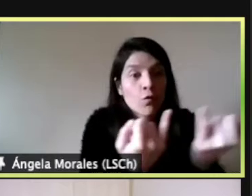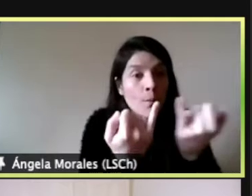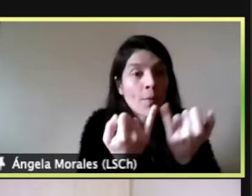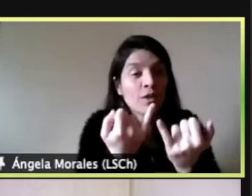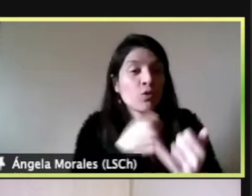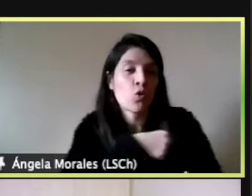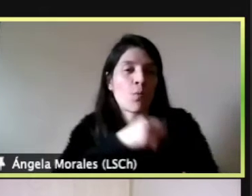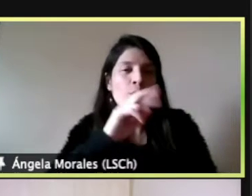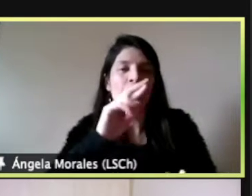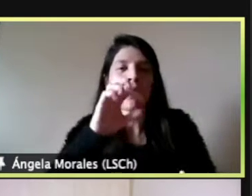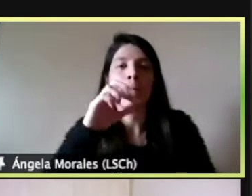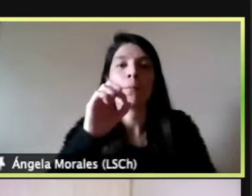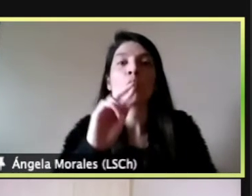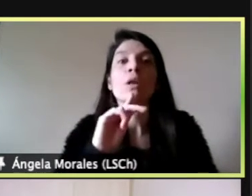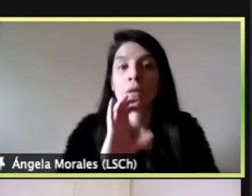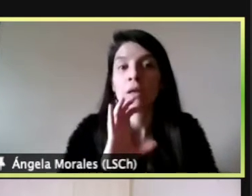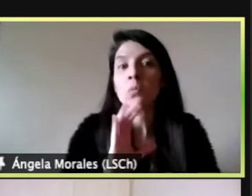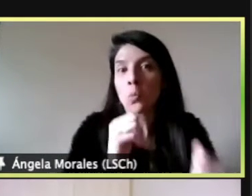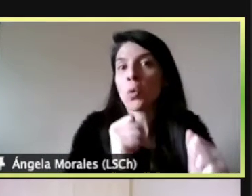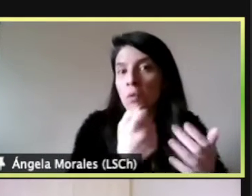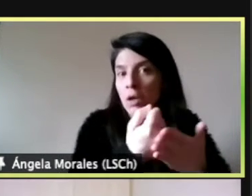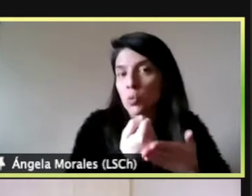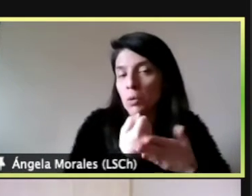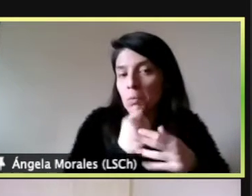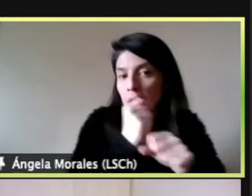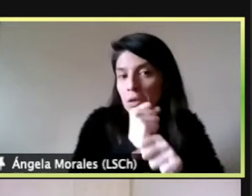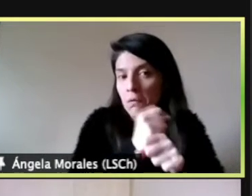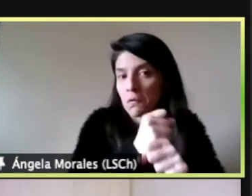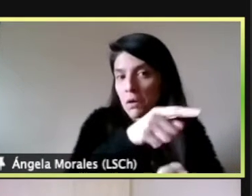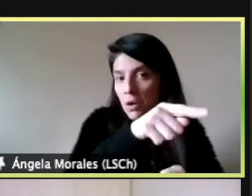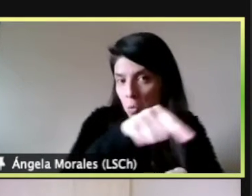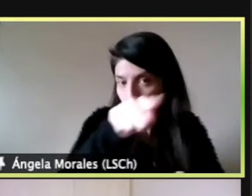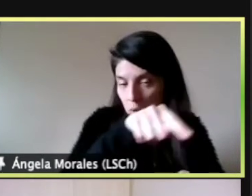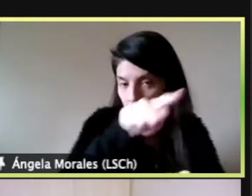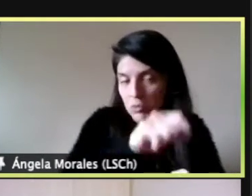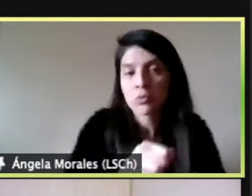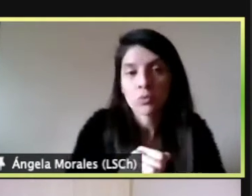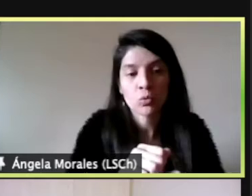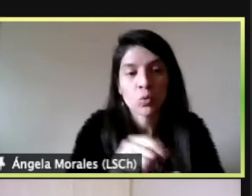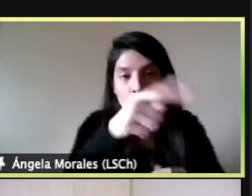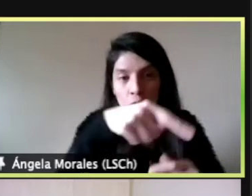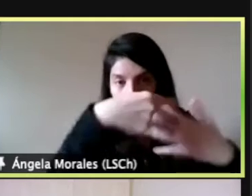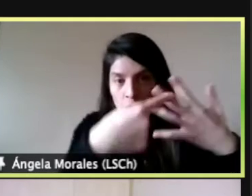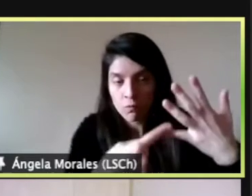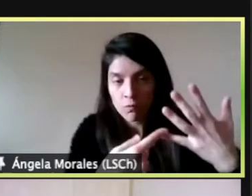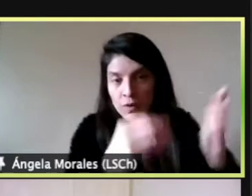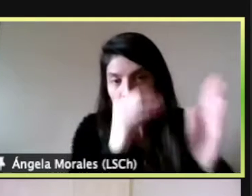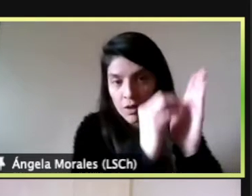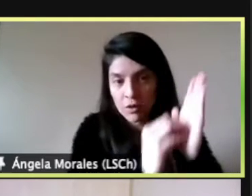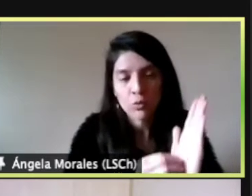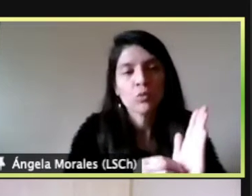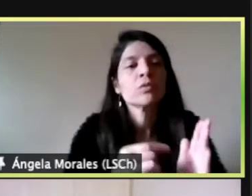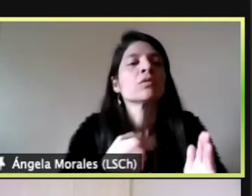estos elementos. ¿Ya? Entonces yo le doy información, en este caso o el root o el código, tienen que ser